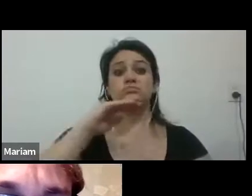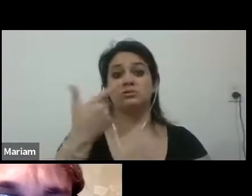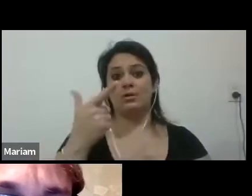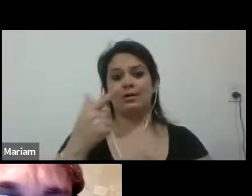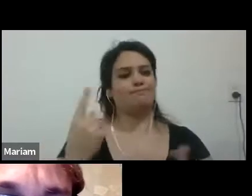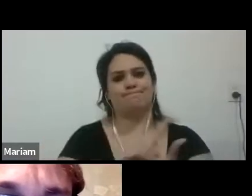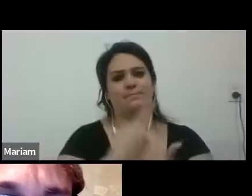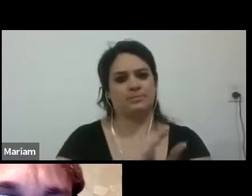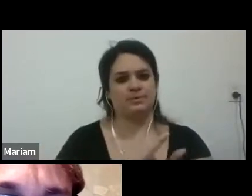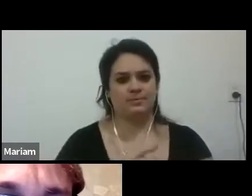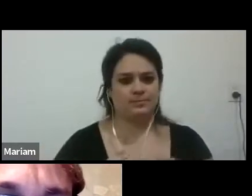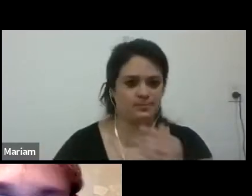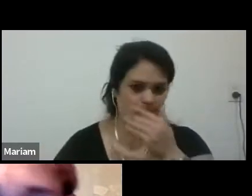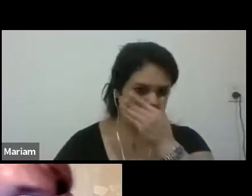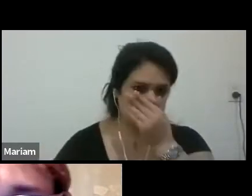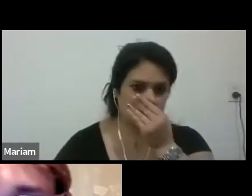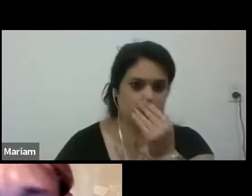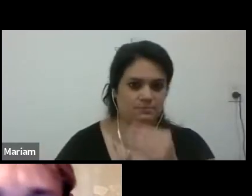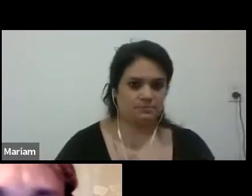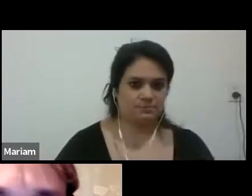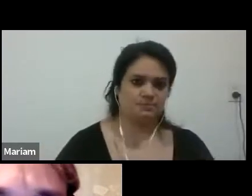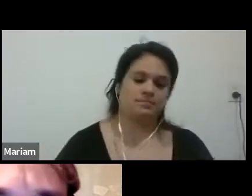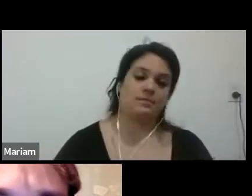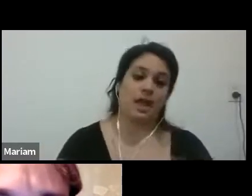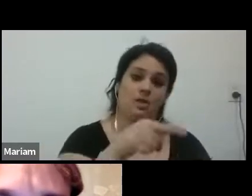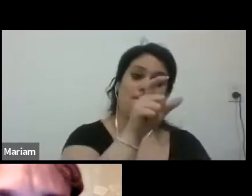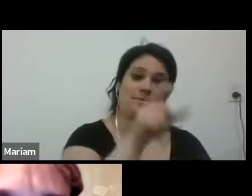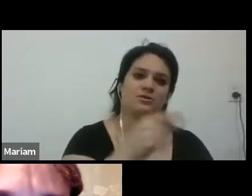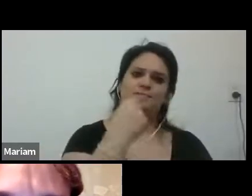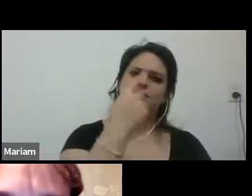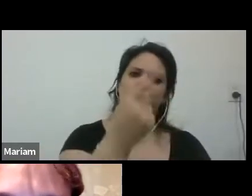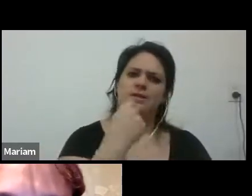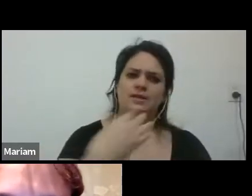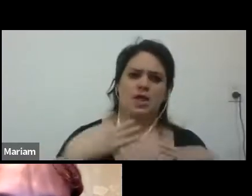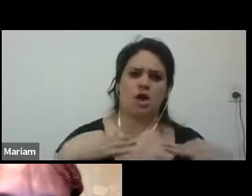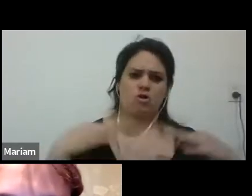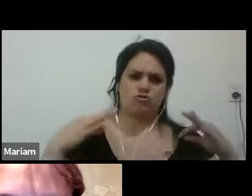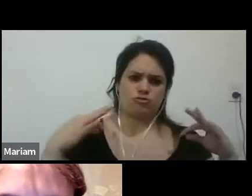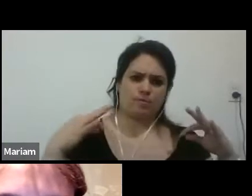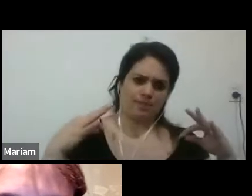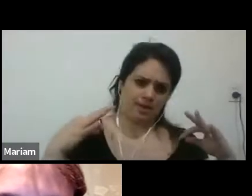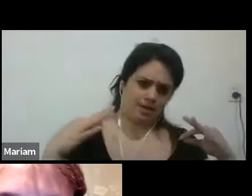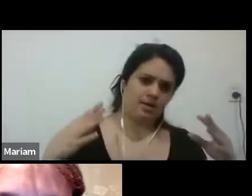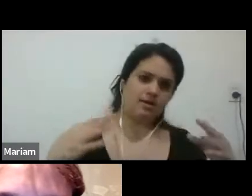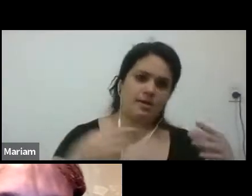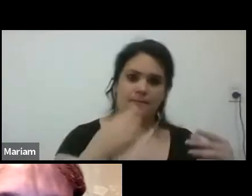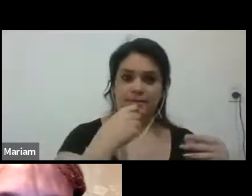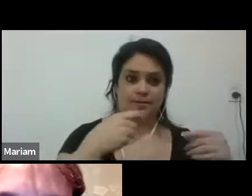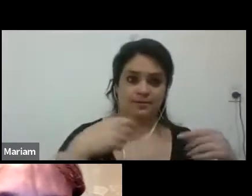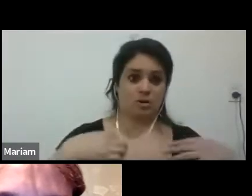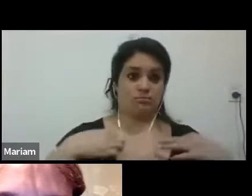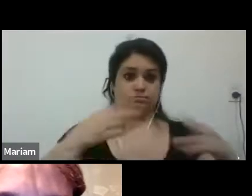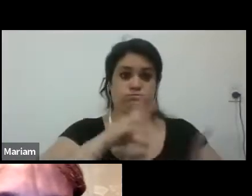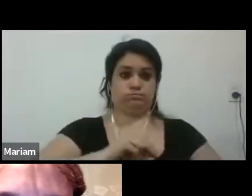leandro tomas pelletier está consultando todo lo que es indumentaria ya sea desde la chaqueta hasta el cuchillo eso se ve